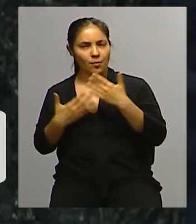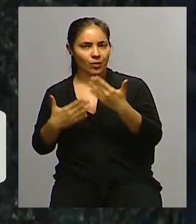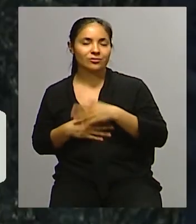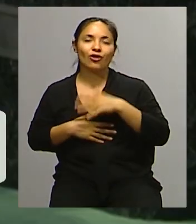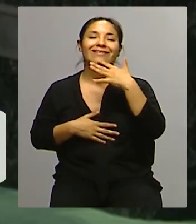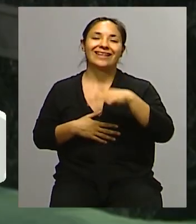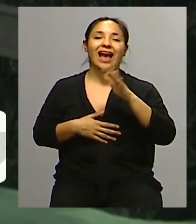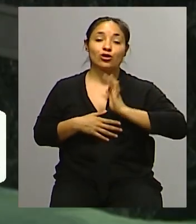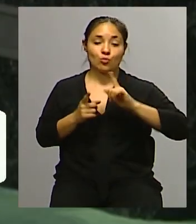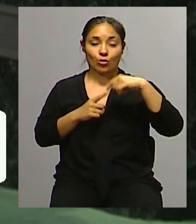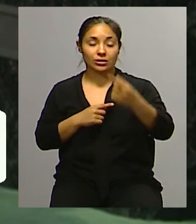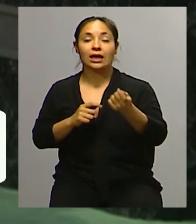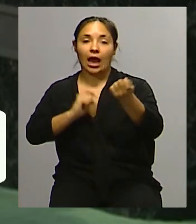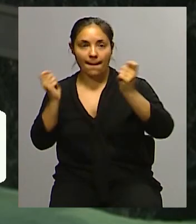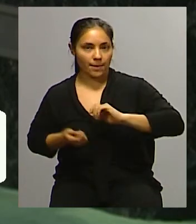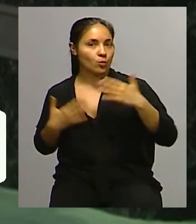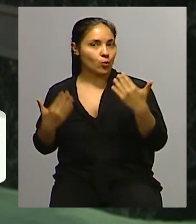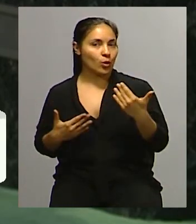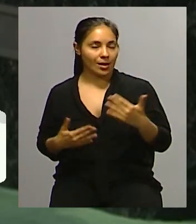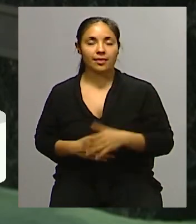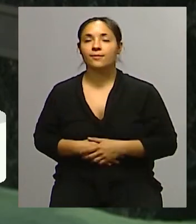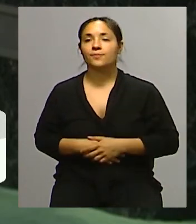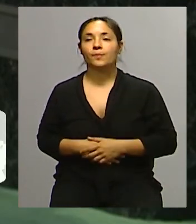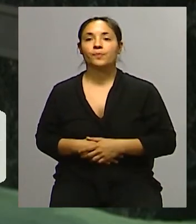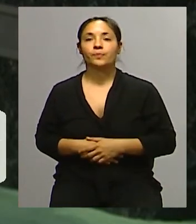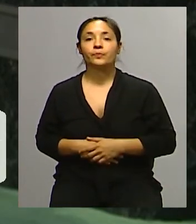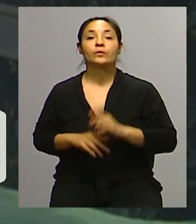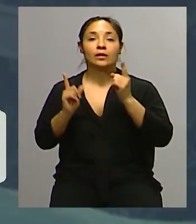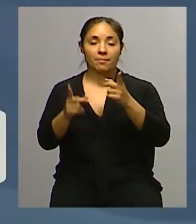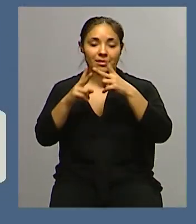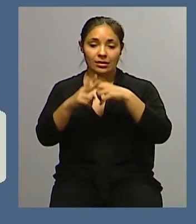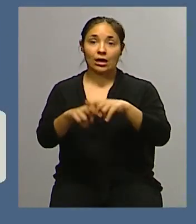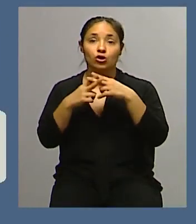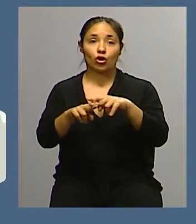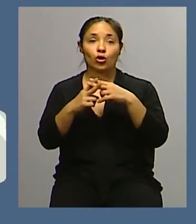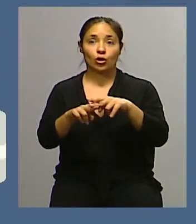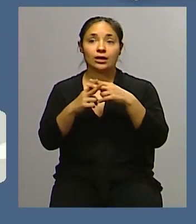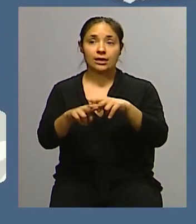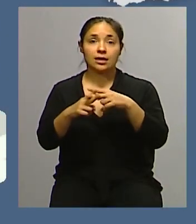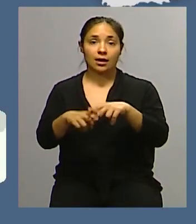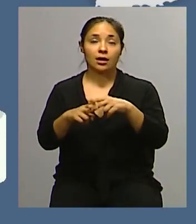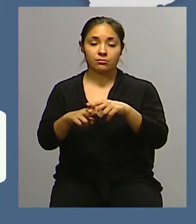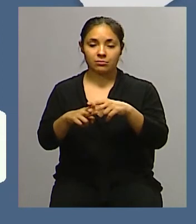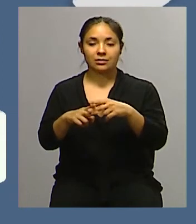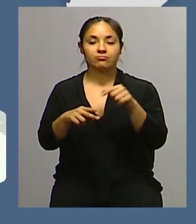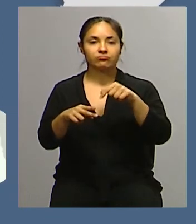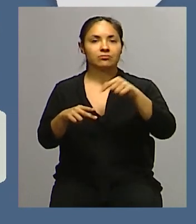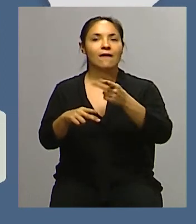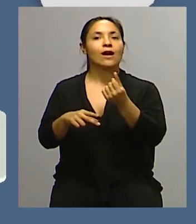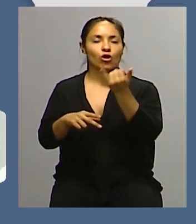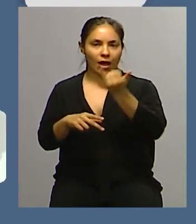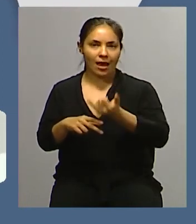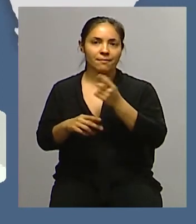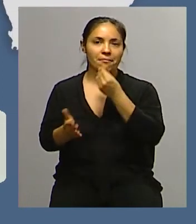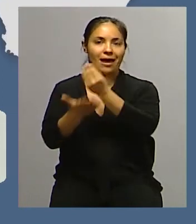año que viene los contextos pueden cambiar. La tecnología puede realmente tener un valor importante y podemos participar